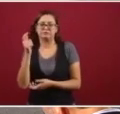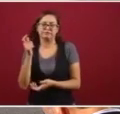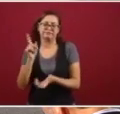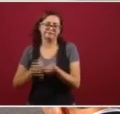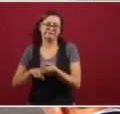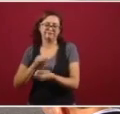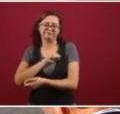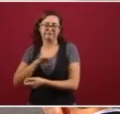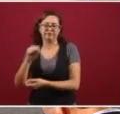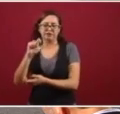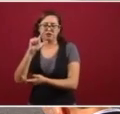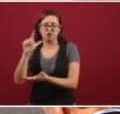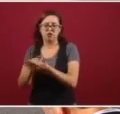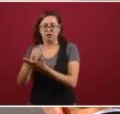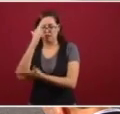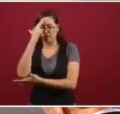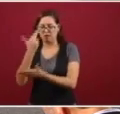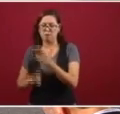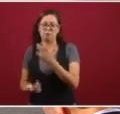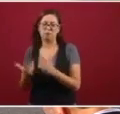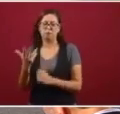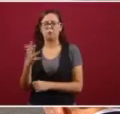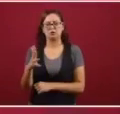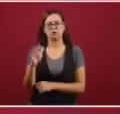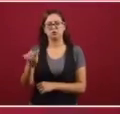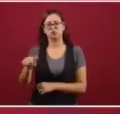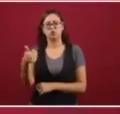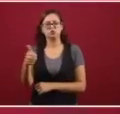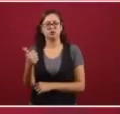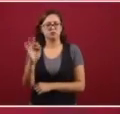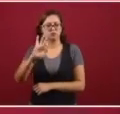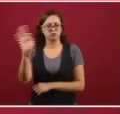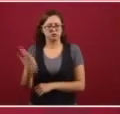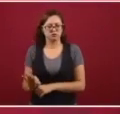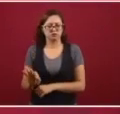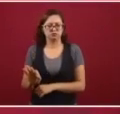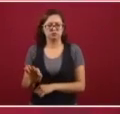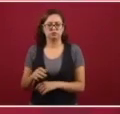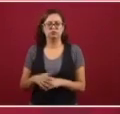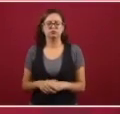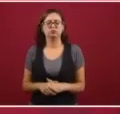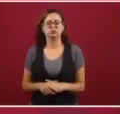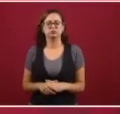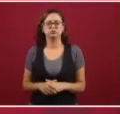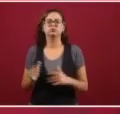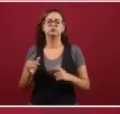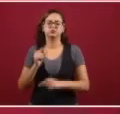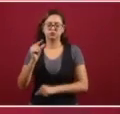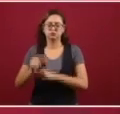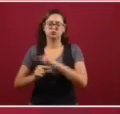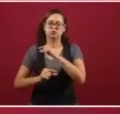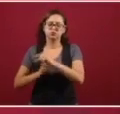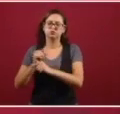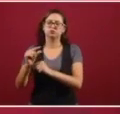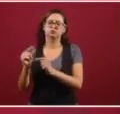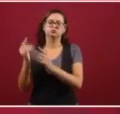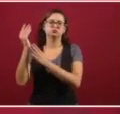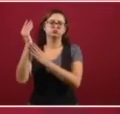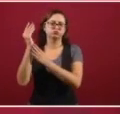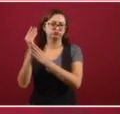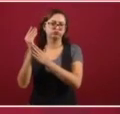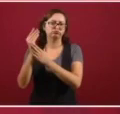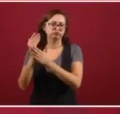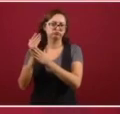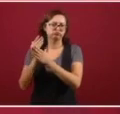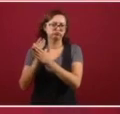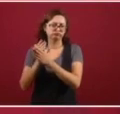Anda sobre el 11% y hemos estado reduciendo a partir de